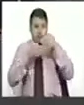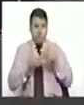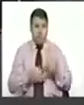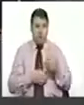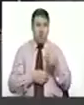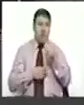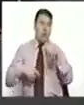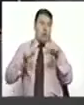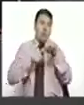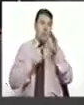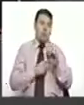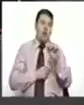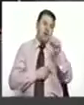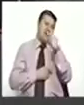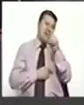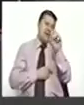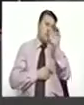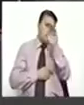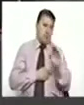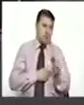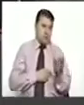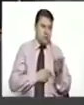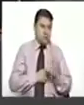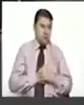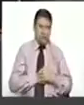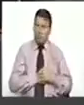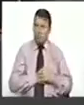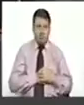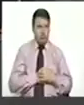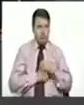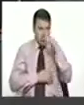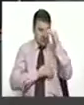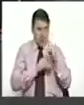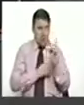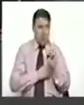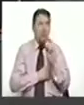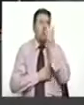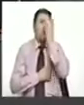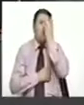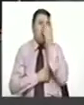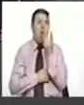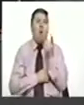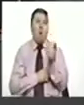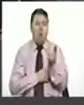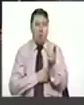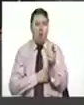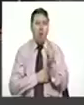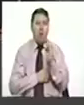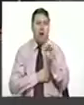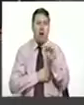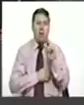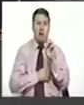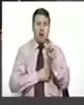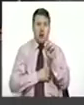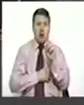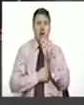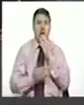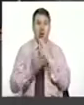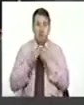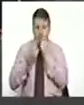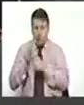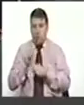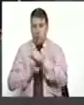de La Guajira es del 16, y no es menos, porque Albania, gracias a la